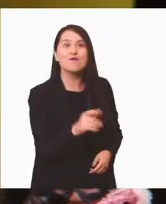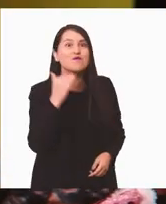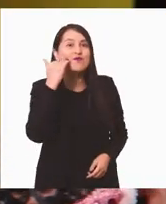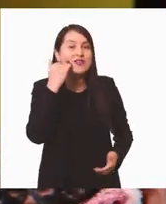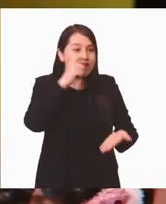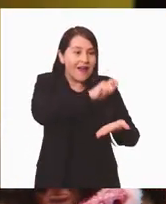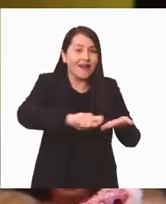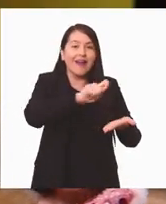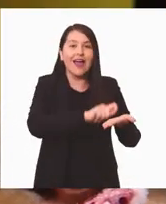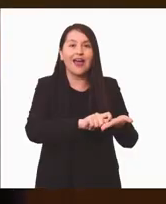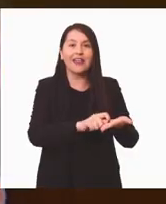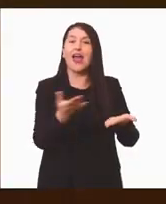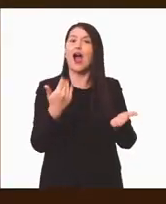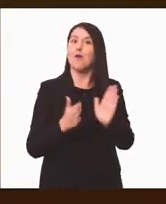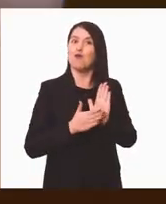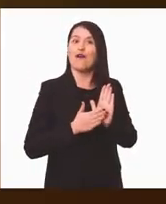probarlo! ¡Nana, lánzame!